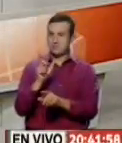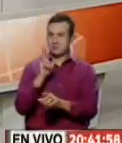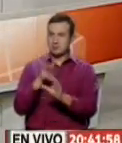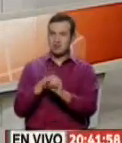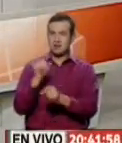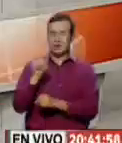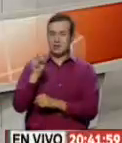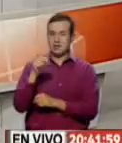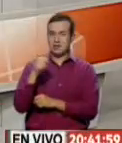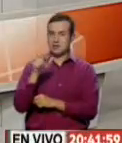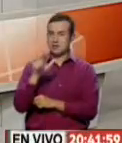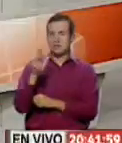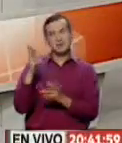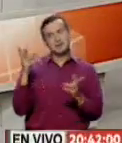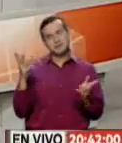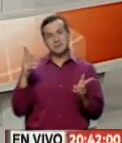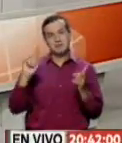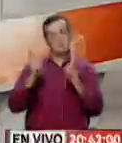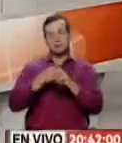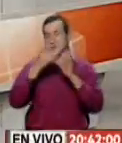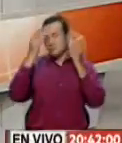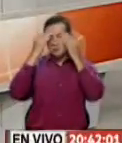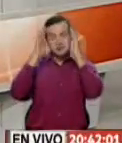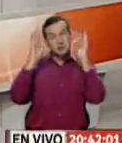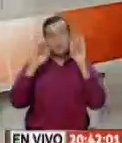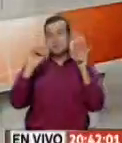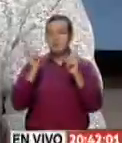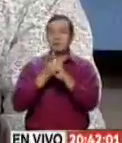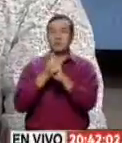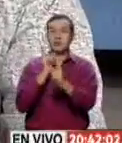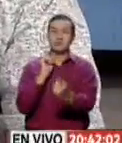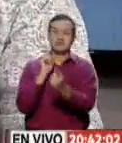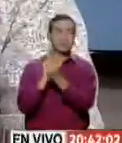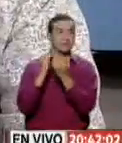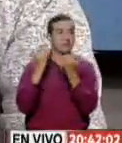Ángel. Irónicamente o coincidencialmente podríamos decirlo,